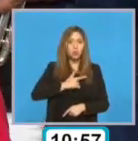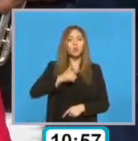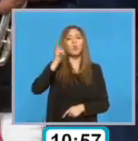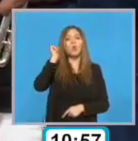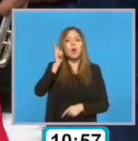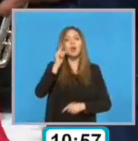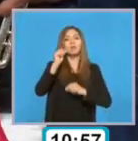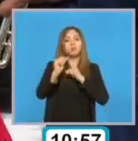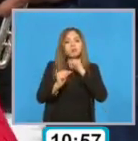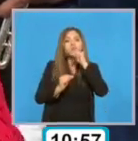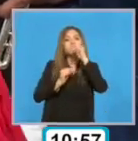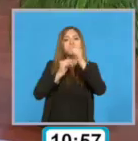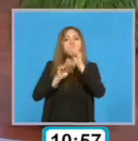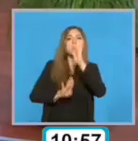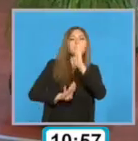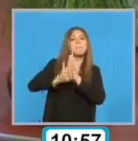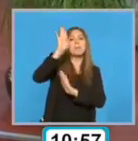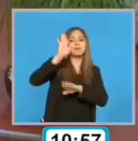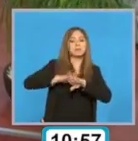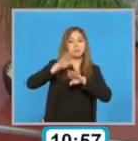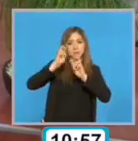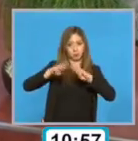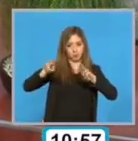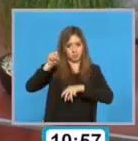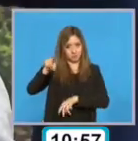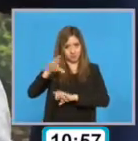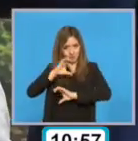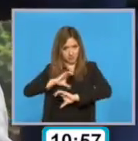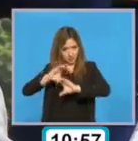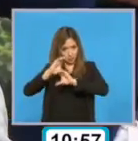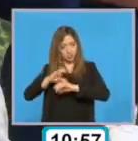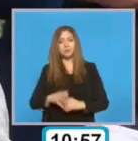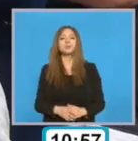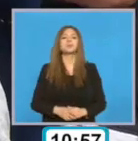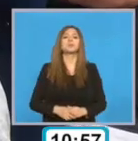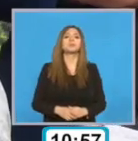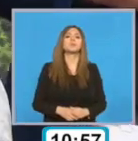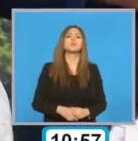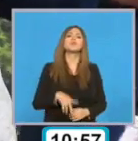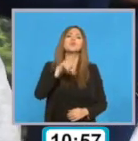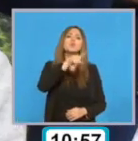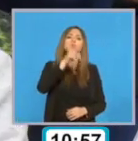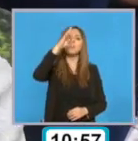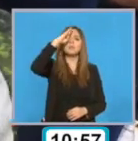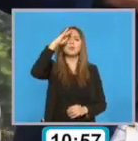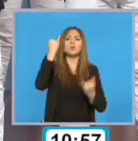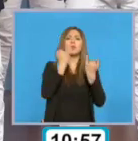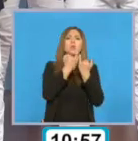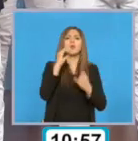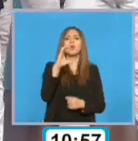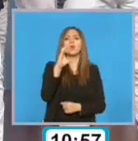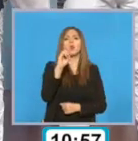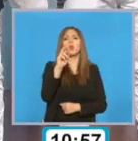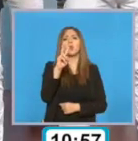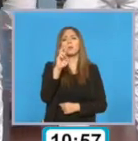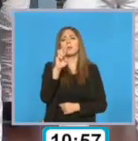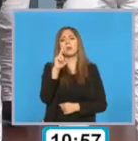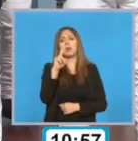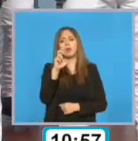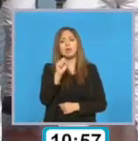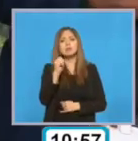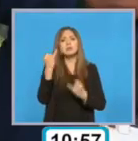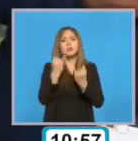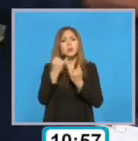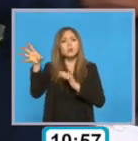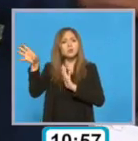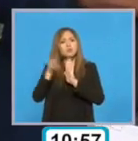nomás siga subiendo la canción, ¿verdad? Con Ahora, favor de ¿has Dios. pensado grabar covers de esos de los que tu mamá hacía? Por ejemplo, yo me acuerdo que tu mamá grabó mucho